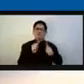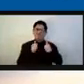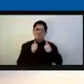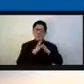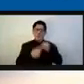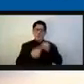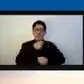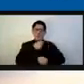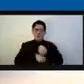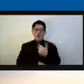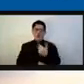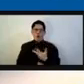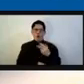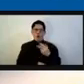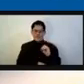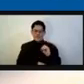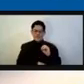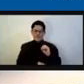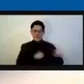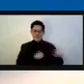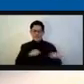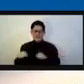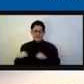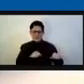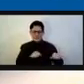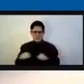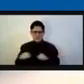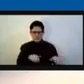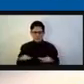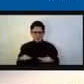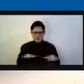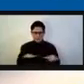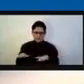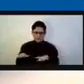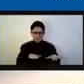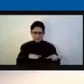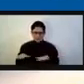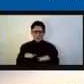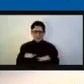marina que exploró